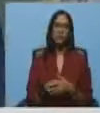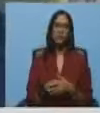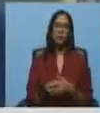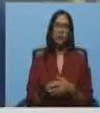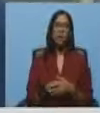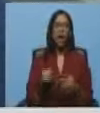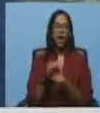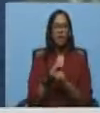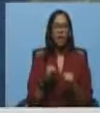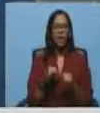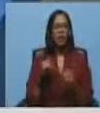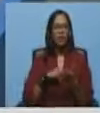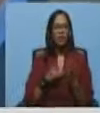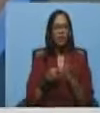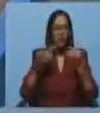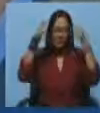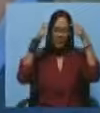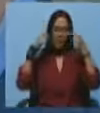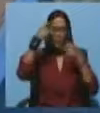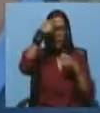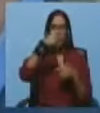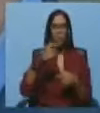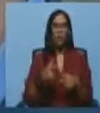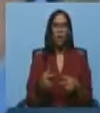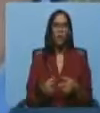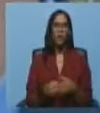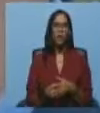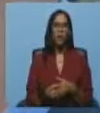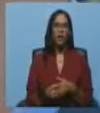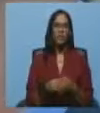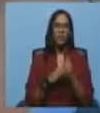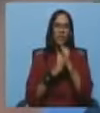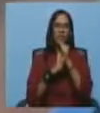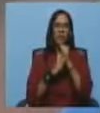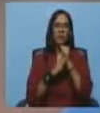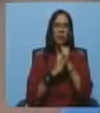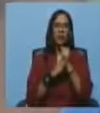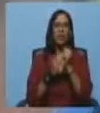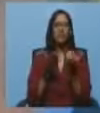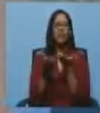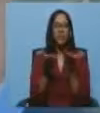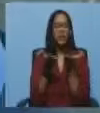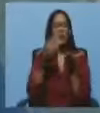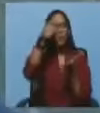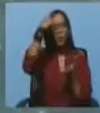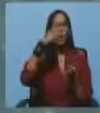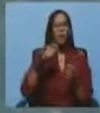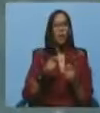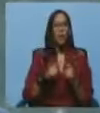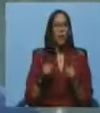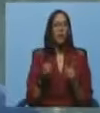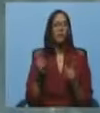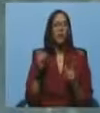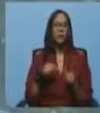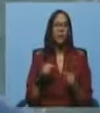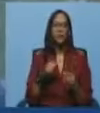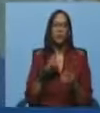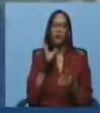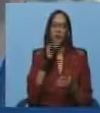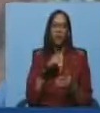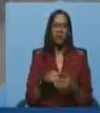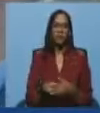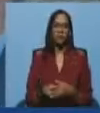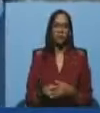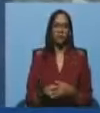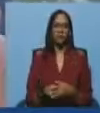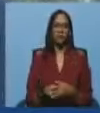final es lo que significó Chávez para este pueblo, ese dirigente... El servir al pueblo. El servir al pueblo, pero además eso no existía. Yo